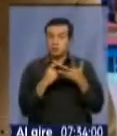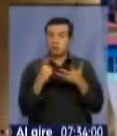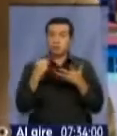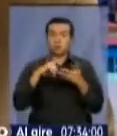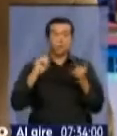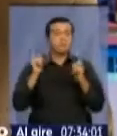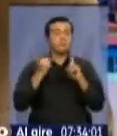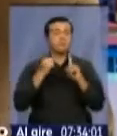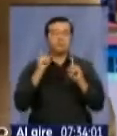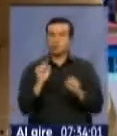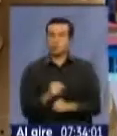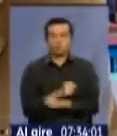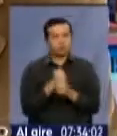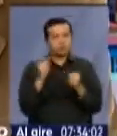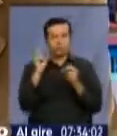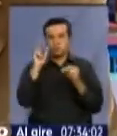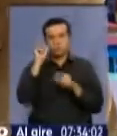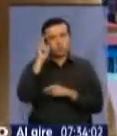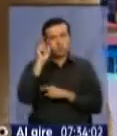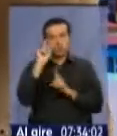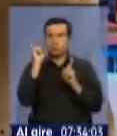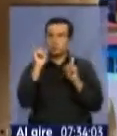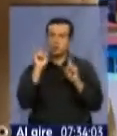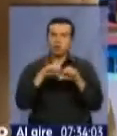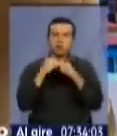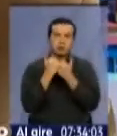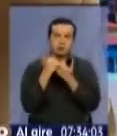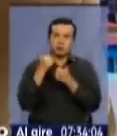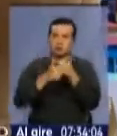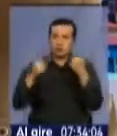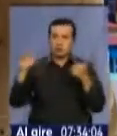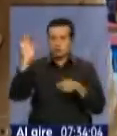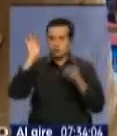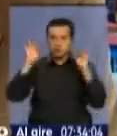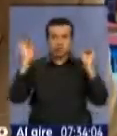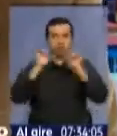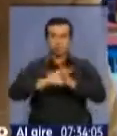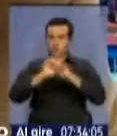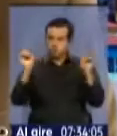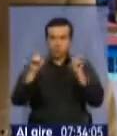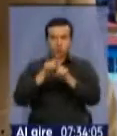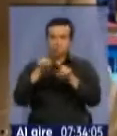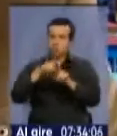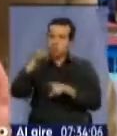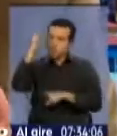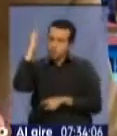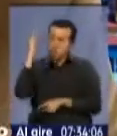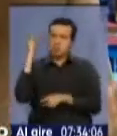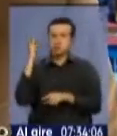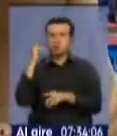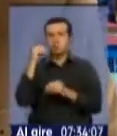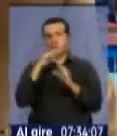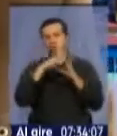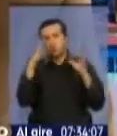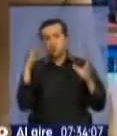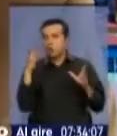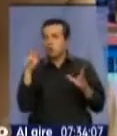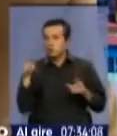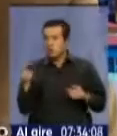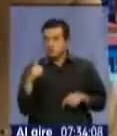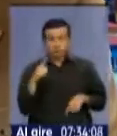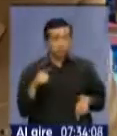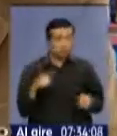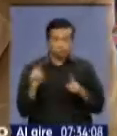forma. Por eso yo no creo en que la Asamblea tiene que elegir esas autoridades, porque ahí va a ser lo mismo que antes. La mayoría pone